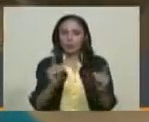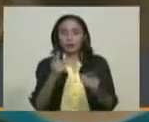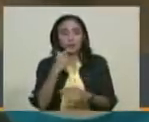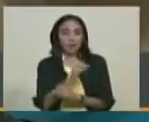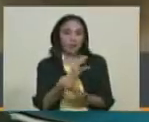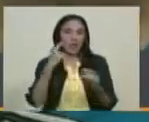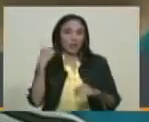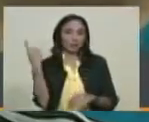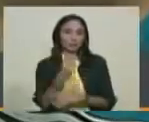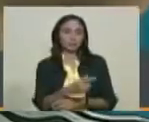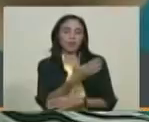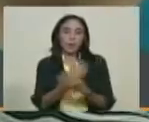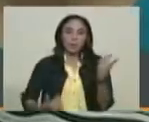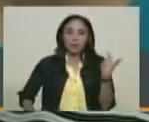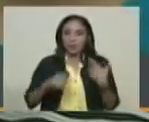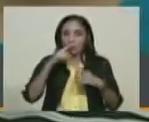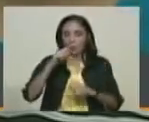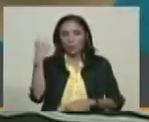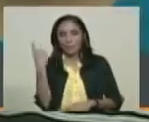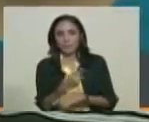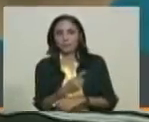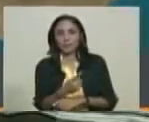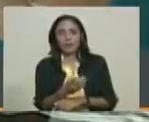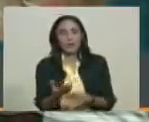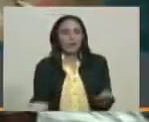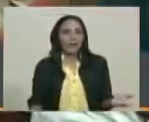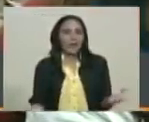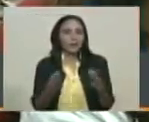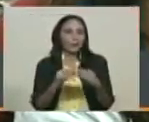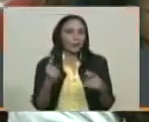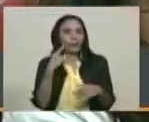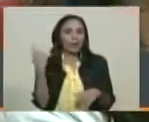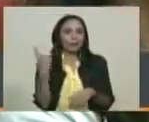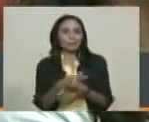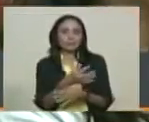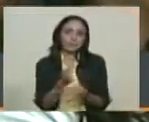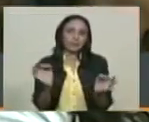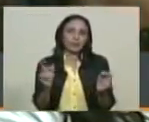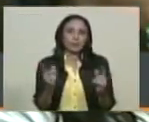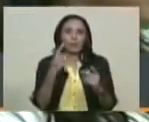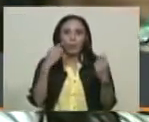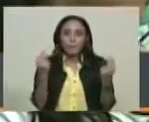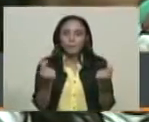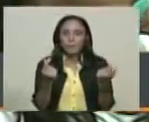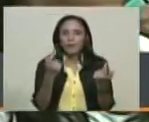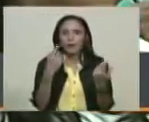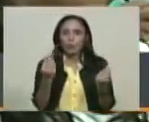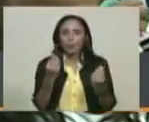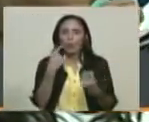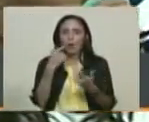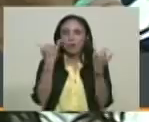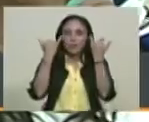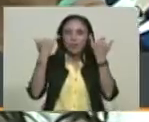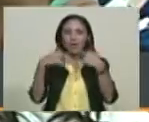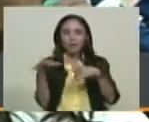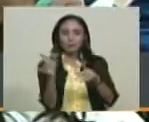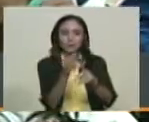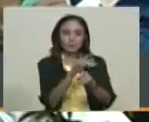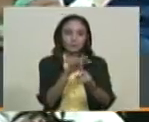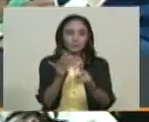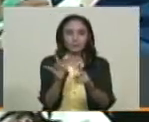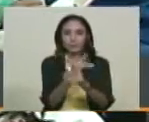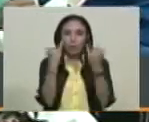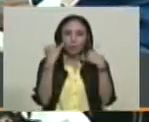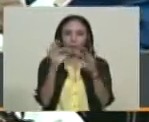dictador y una dictadura, todo se vale, ¿verdad? ¿Se dan cuenta el juego macabro que ellos han instalado?